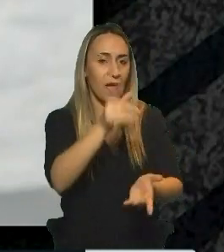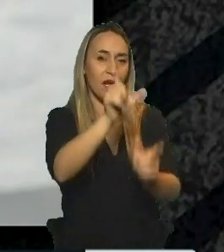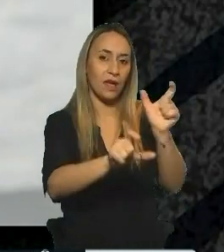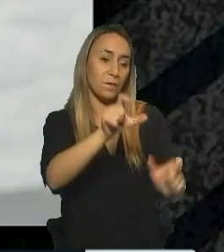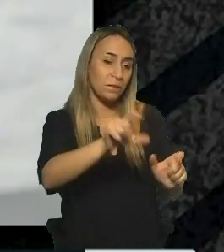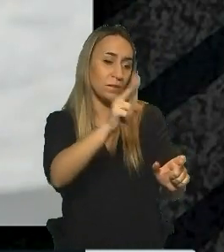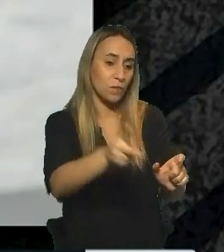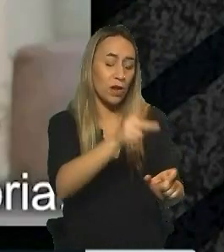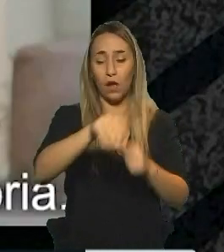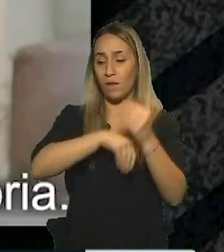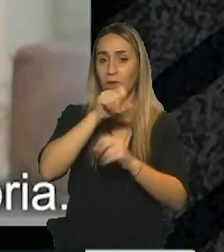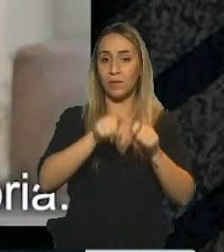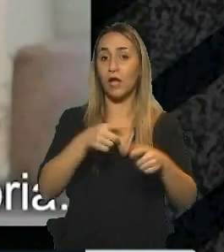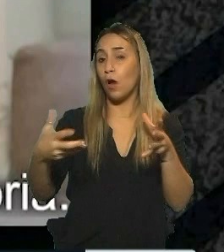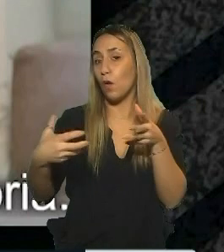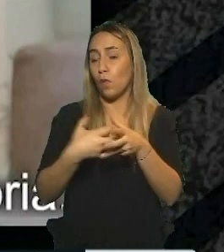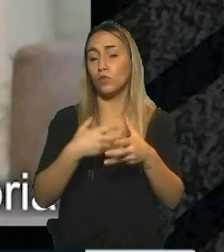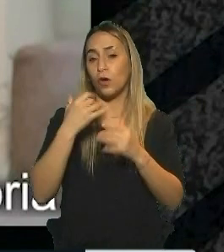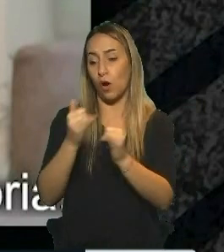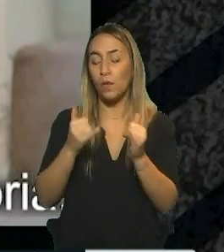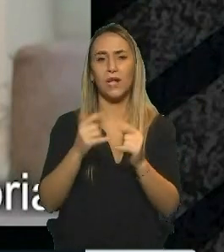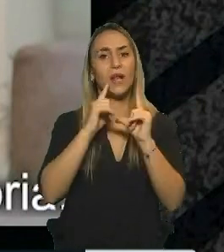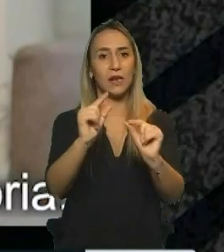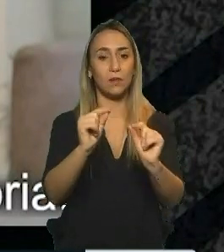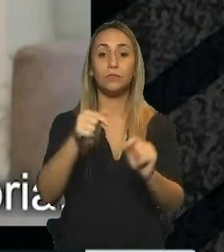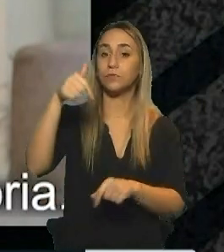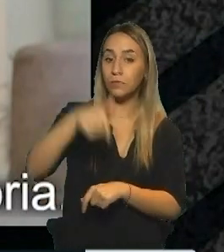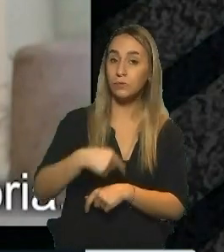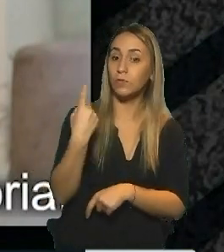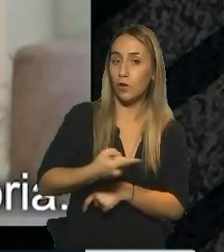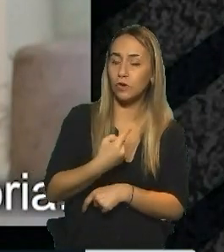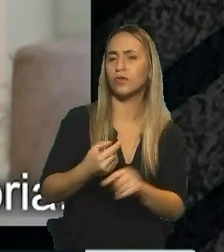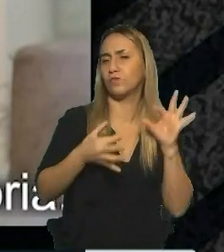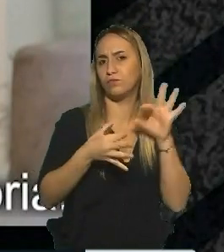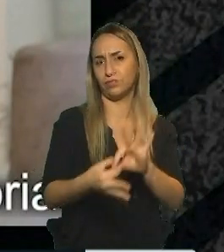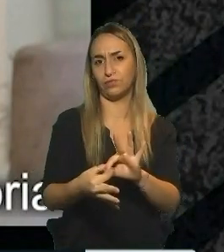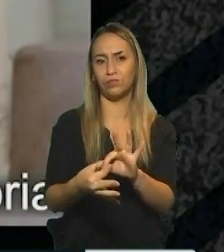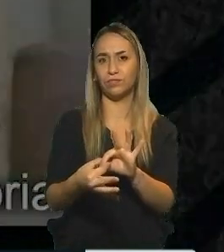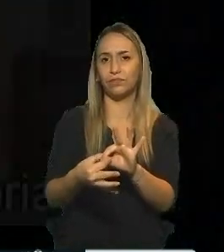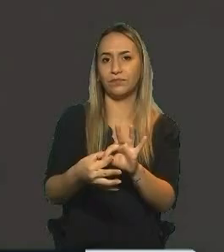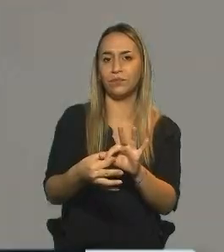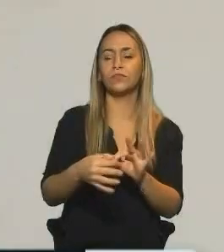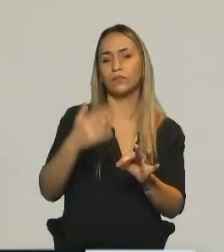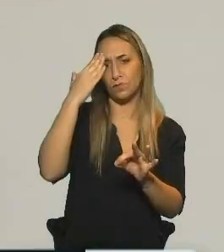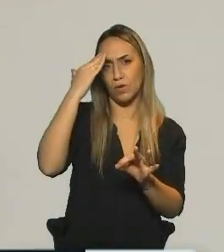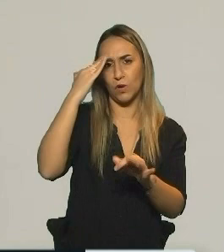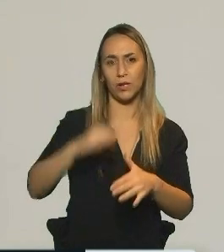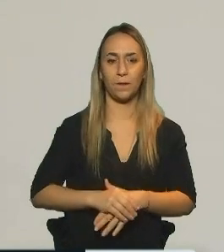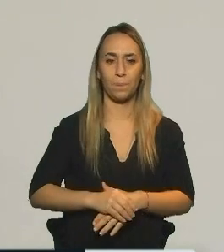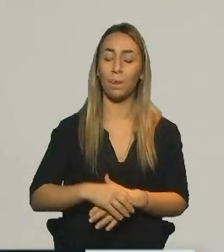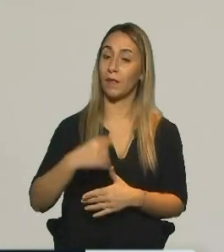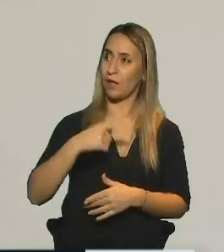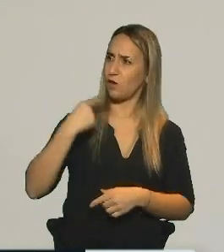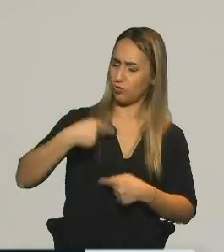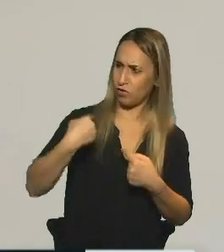familiares con la juventud. Hoy, más que nunca, conectamos raíces por la memoria. Somos las raíces de